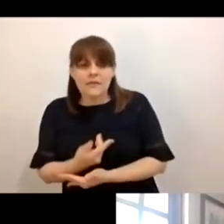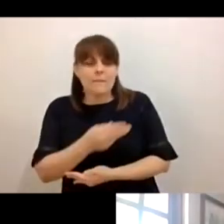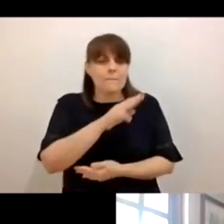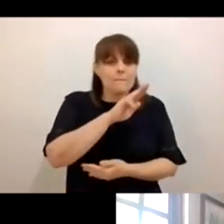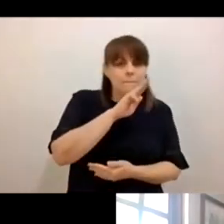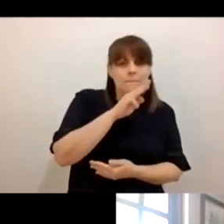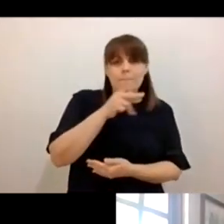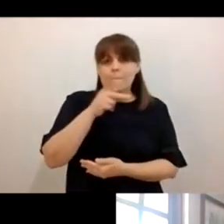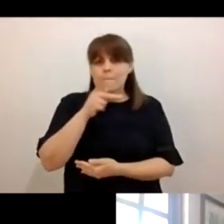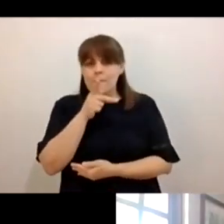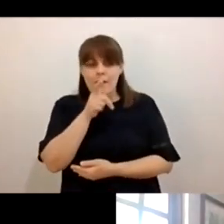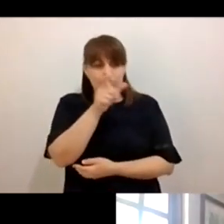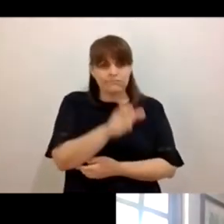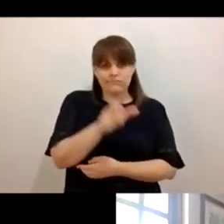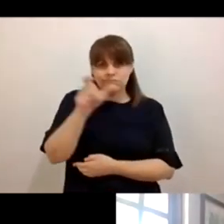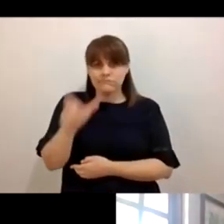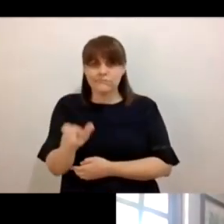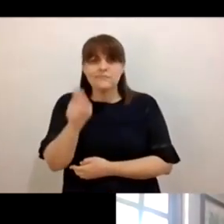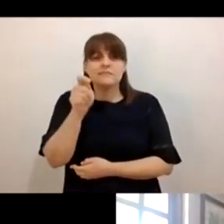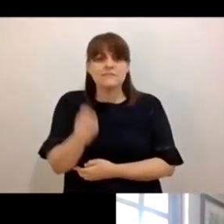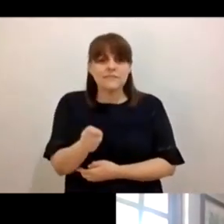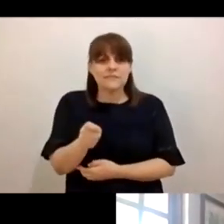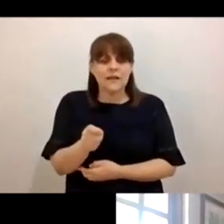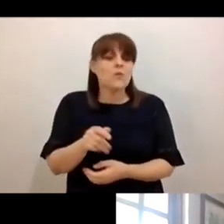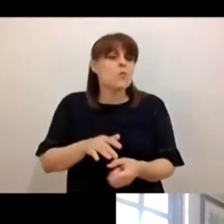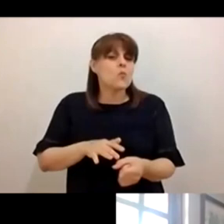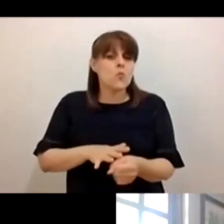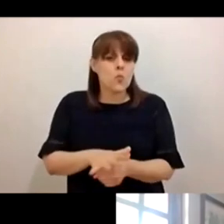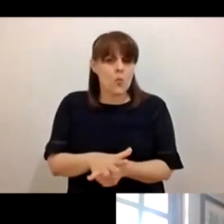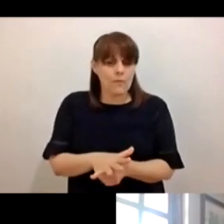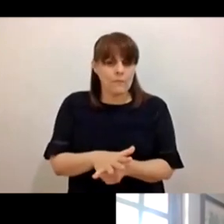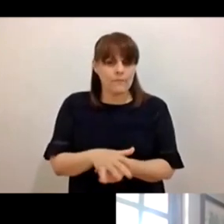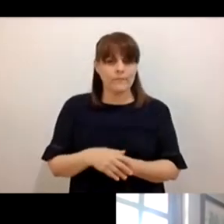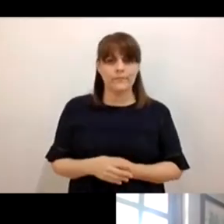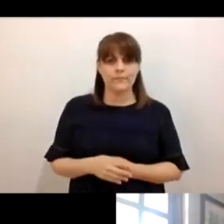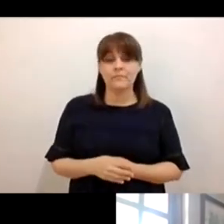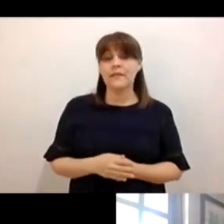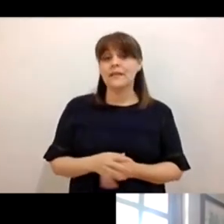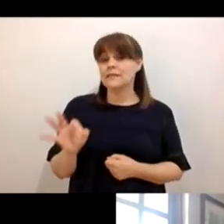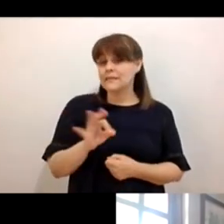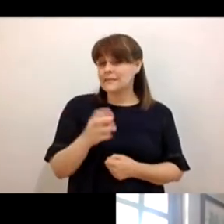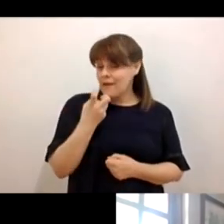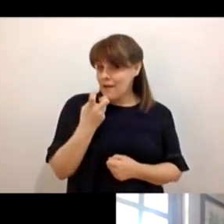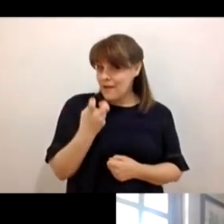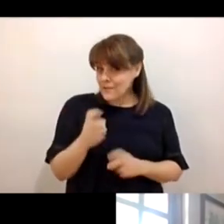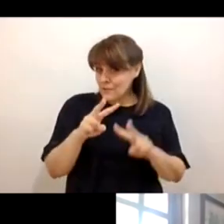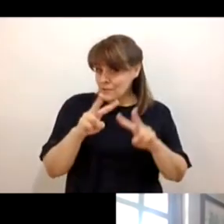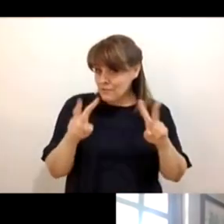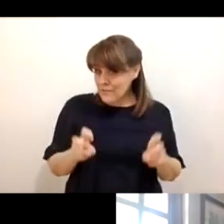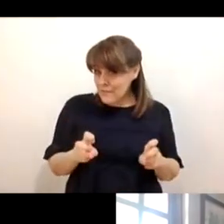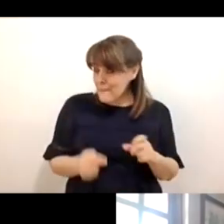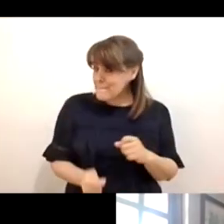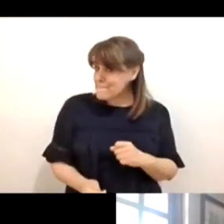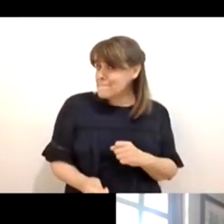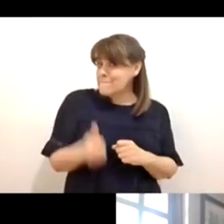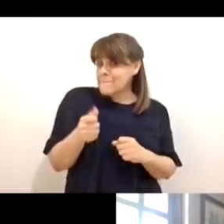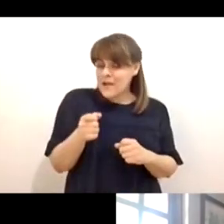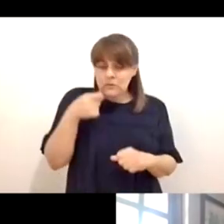son o deberían de ser y tal vez por ahí es por donde hay que empezar a revisar